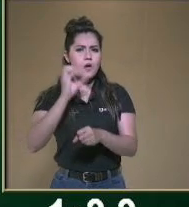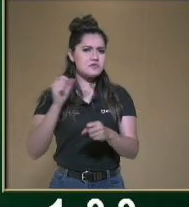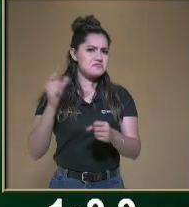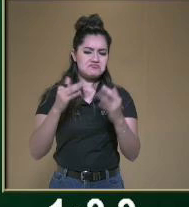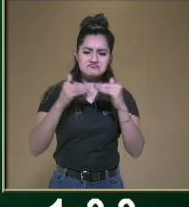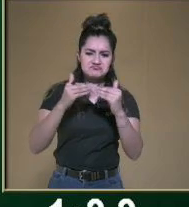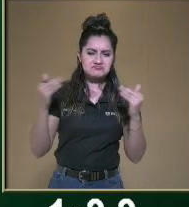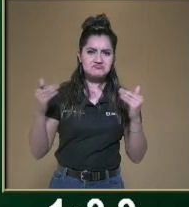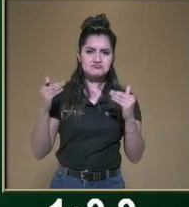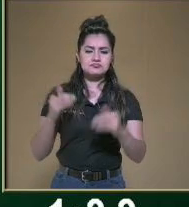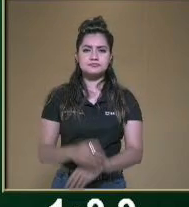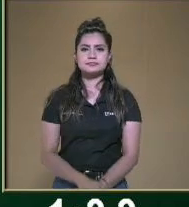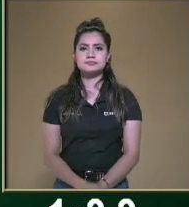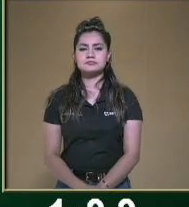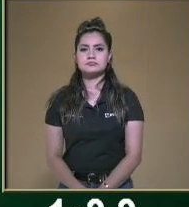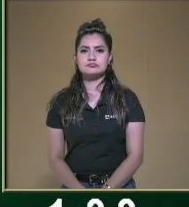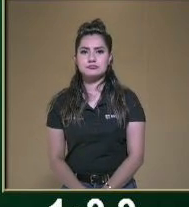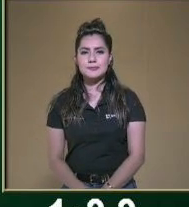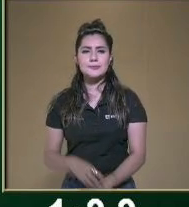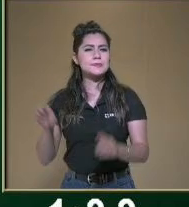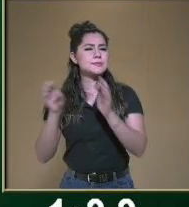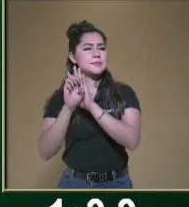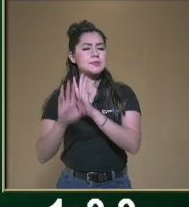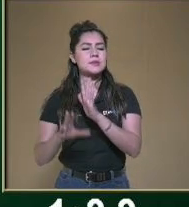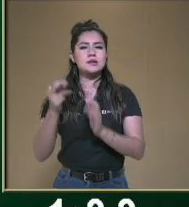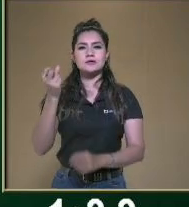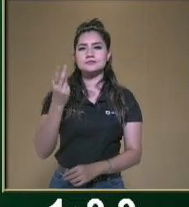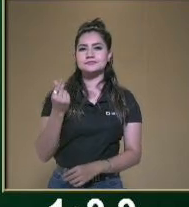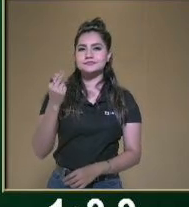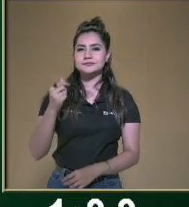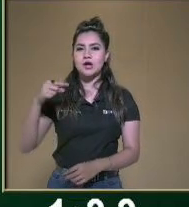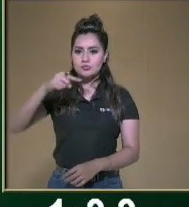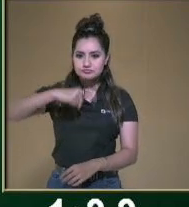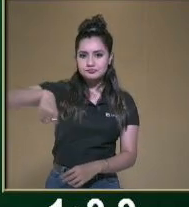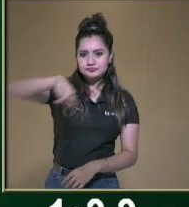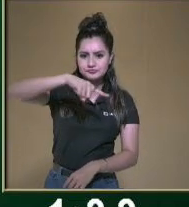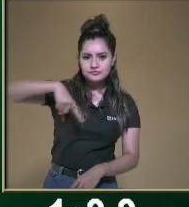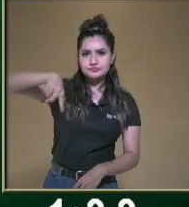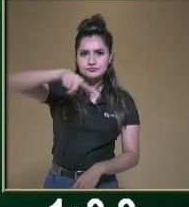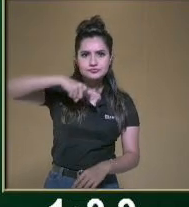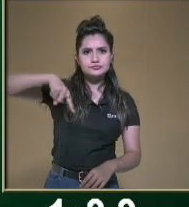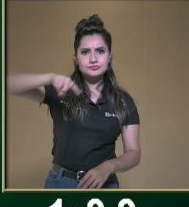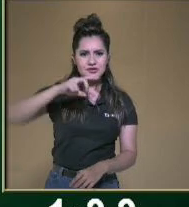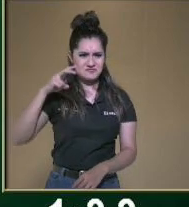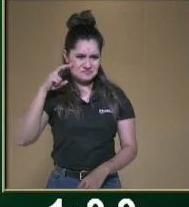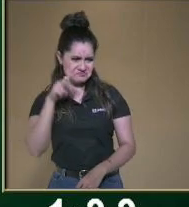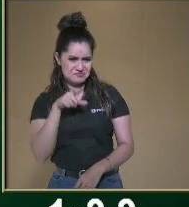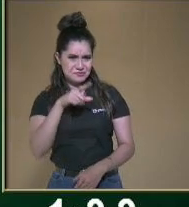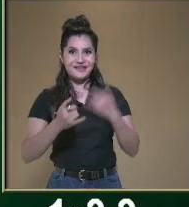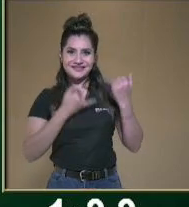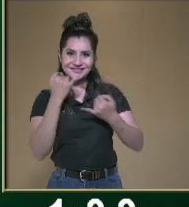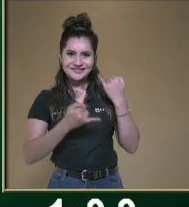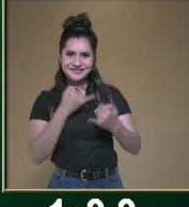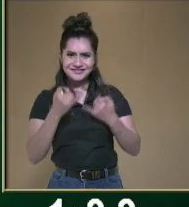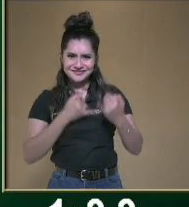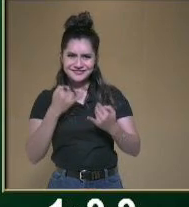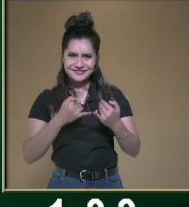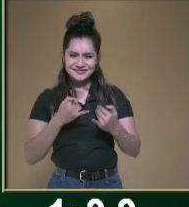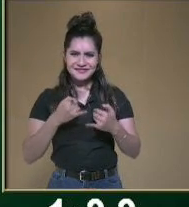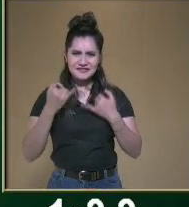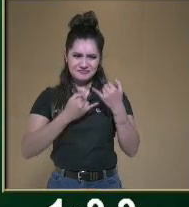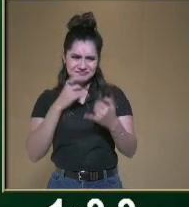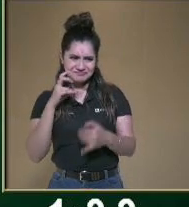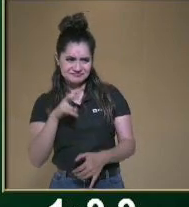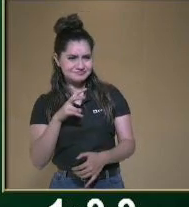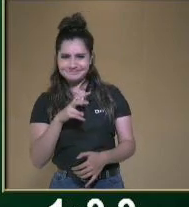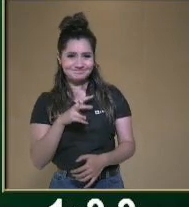si les ha tocado ver que de repente un perrito está dando vueltas y vueltas y vueltas y pensamos que está jugando o persiguiendo su colita.